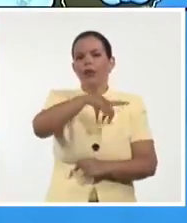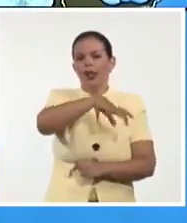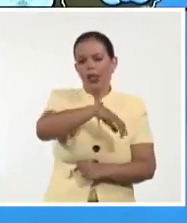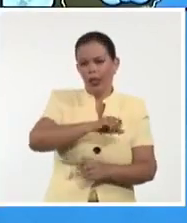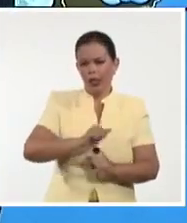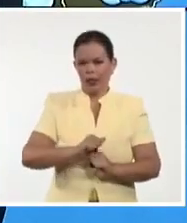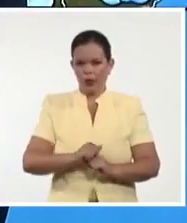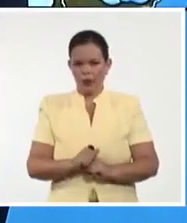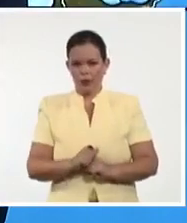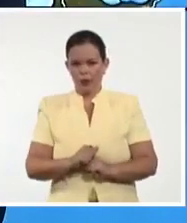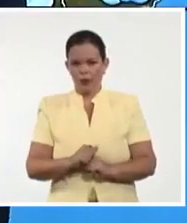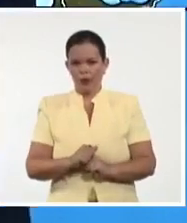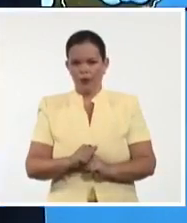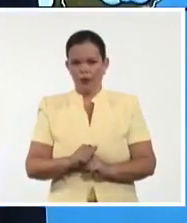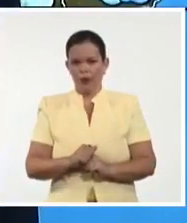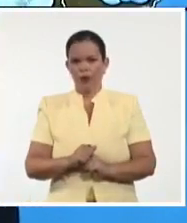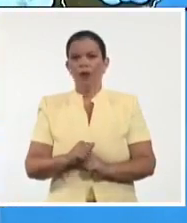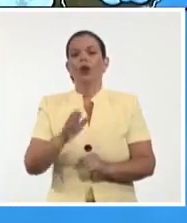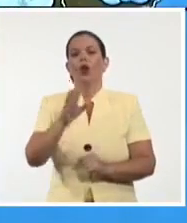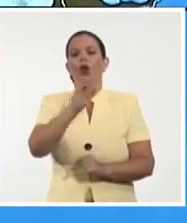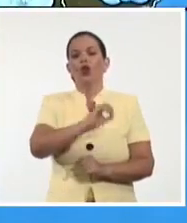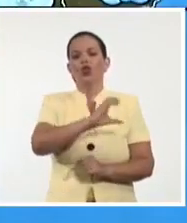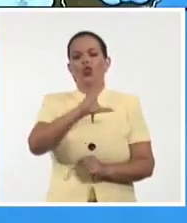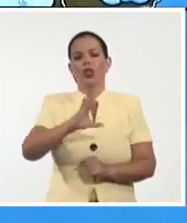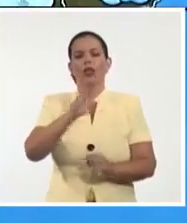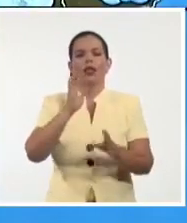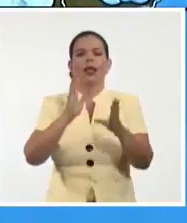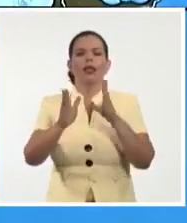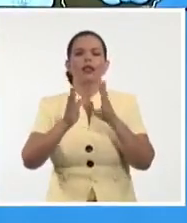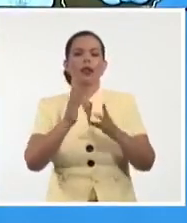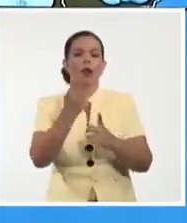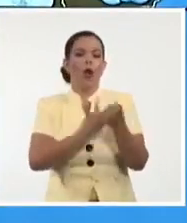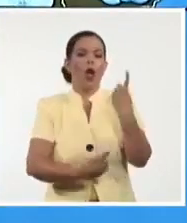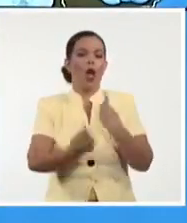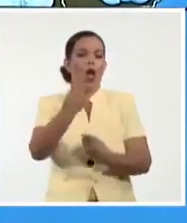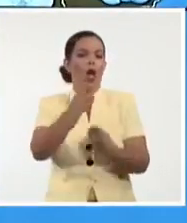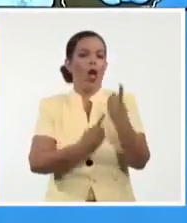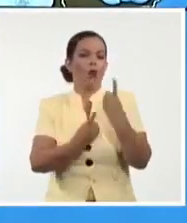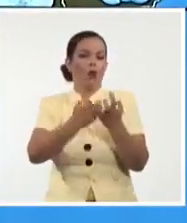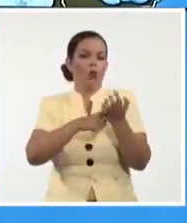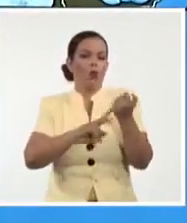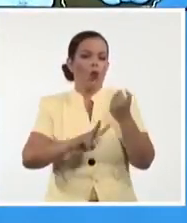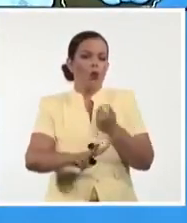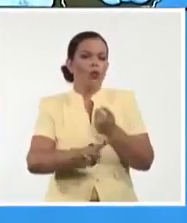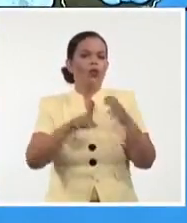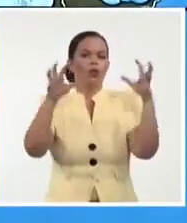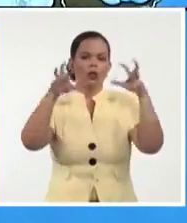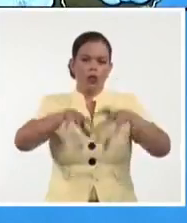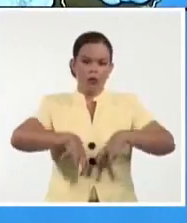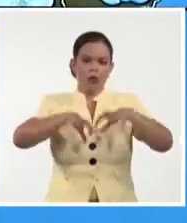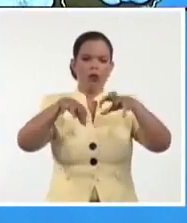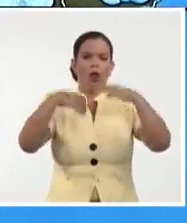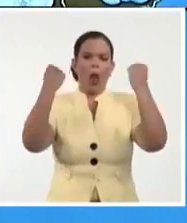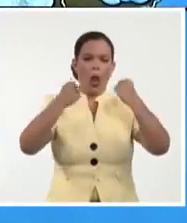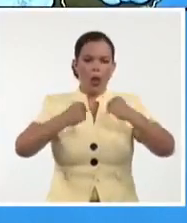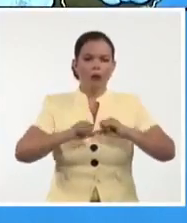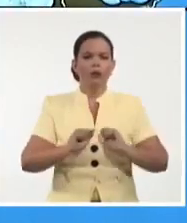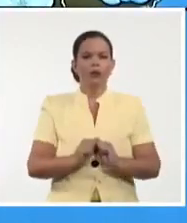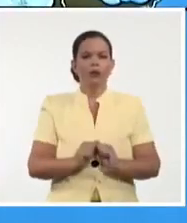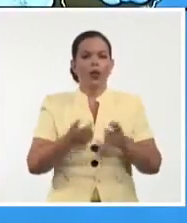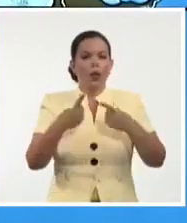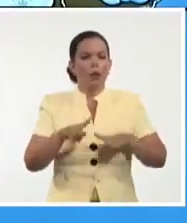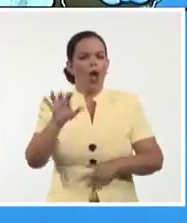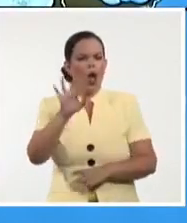el resto de occidente centro les repito fuertes en algunas localidades más baja la probabilidad de lluvia hacia el oriente que sin embargo